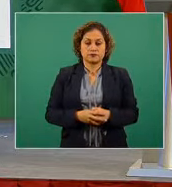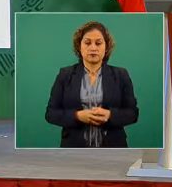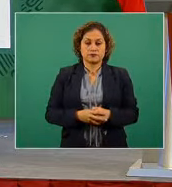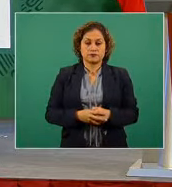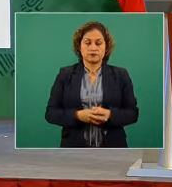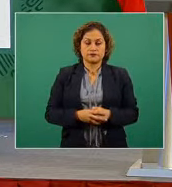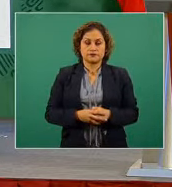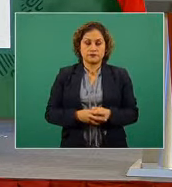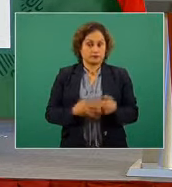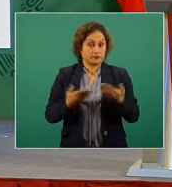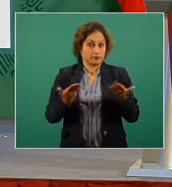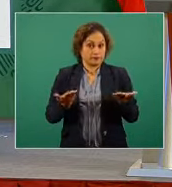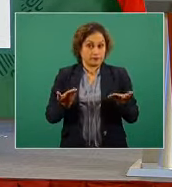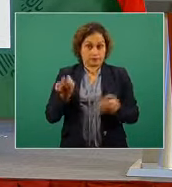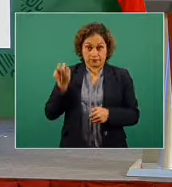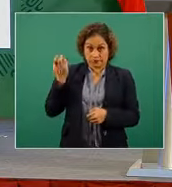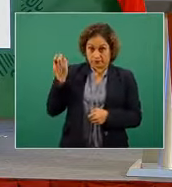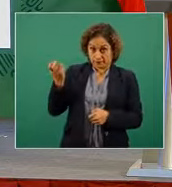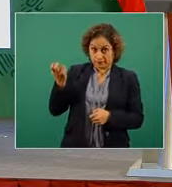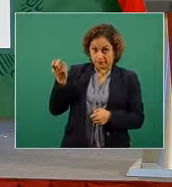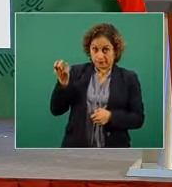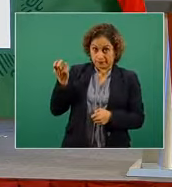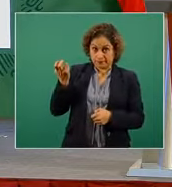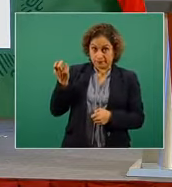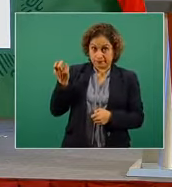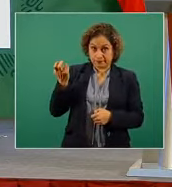Entonces, esto es